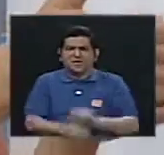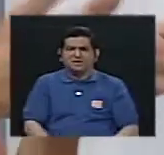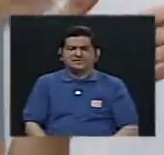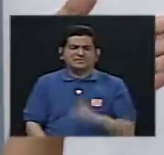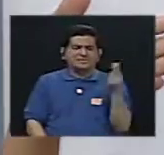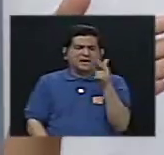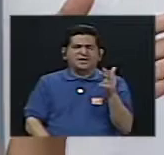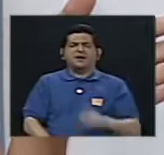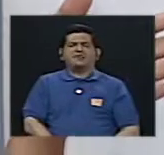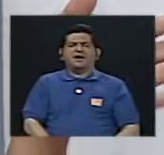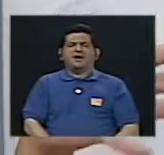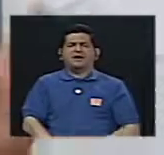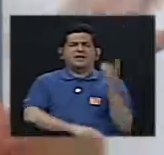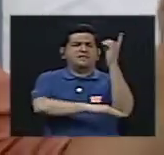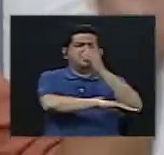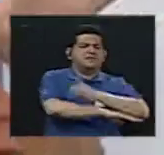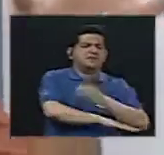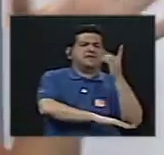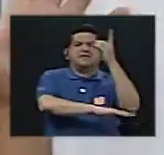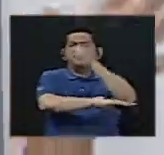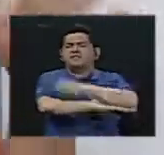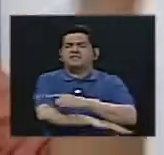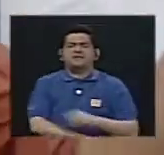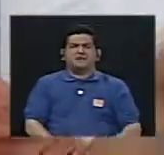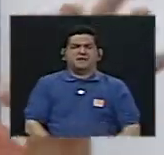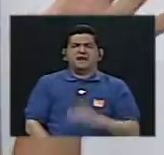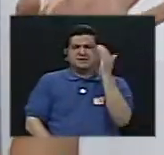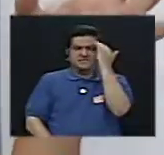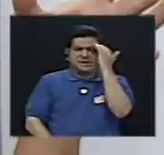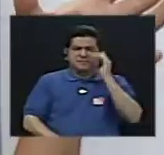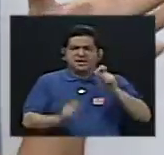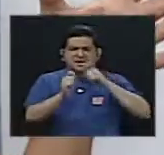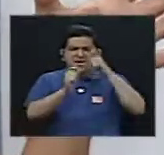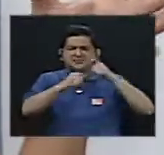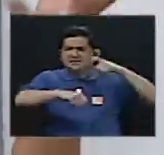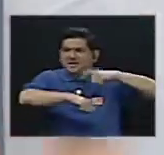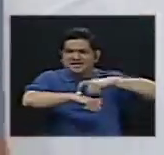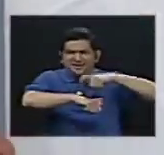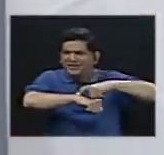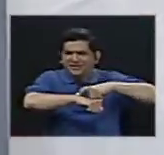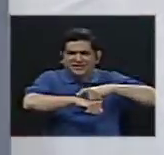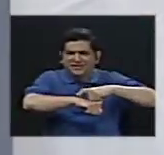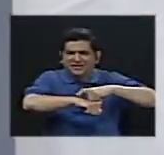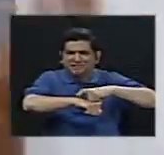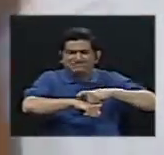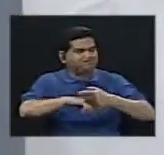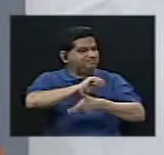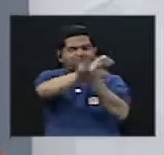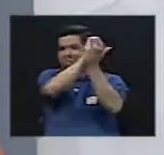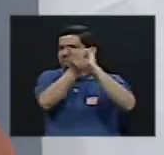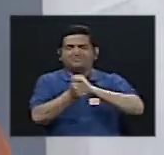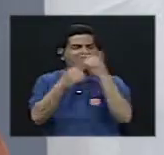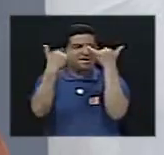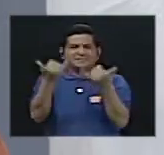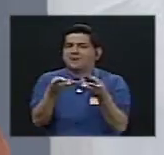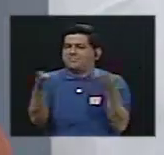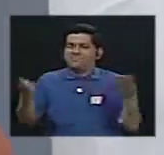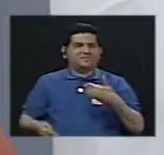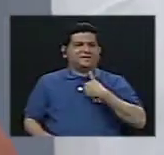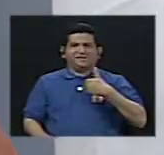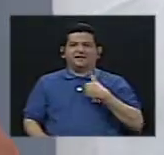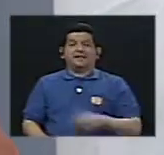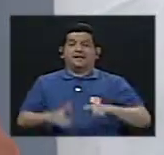grabar tal día, tal otro, tenemos claro a qué horas hay que estar, la tenemos que reconvertir cuando vienen los materiales